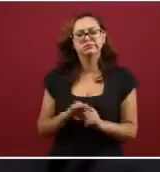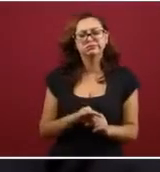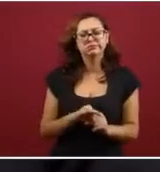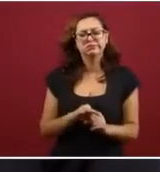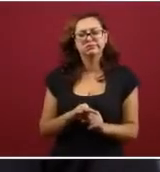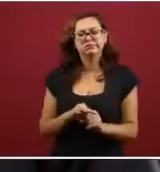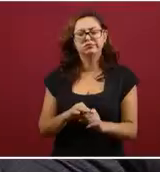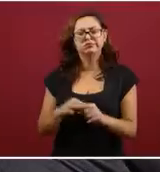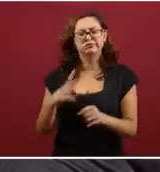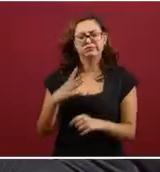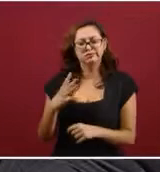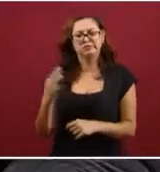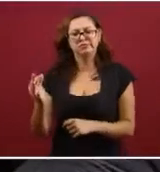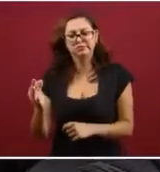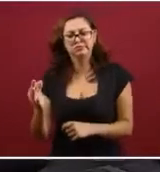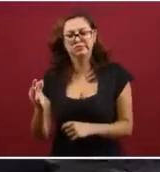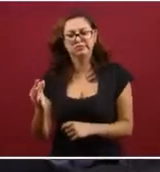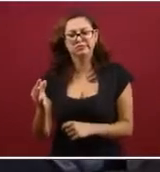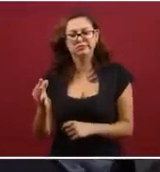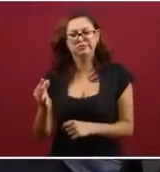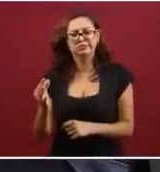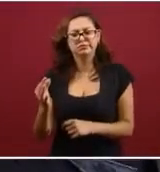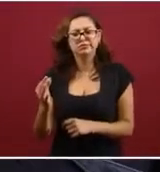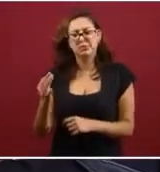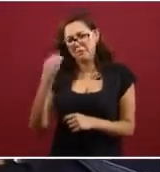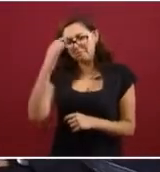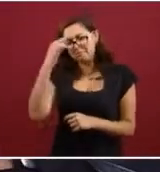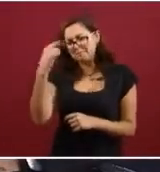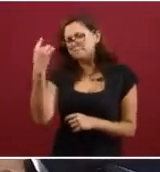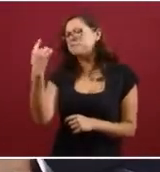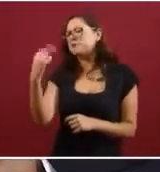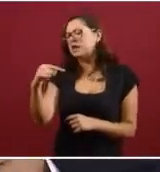por nosotros, pero también votó para que